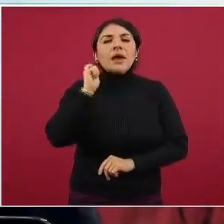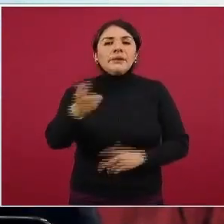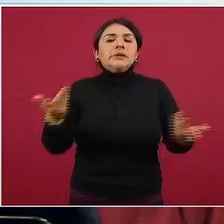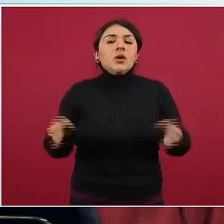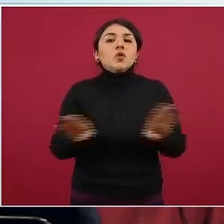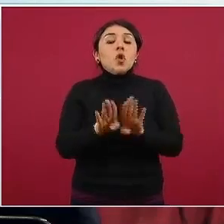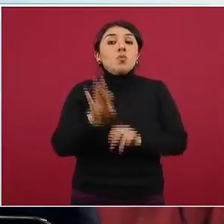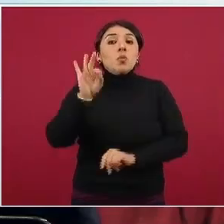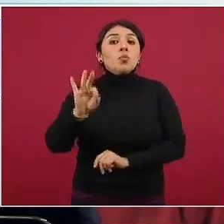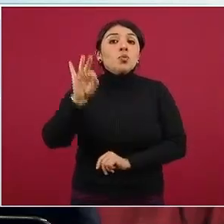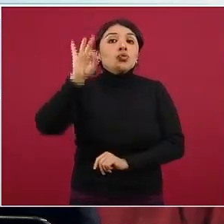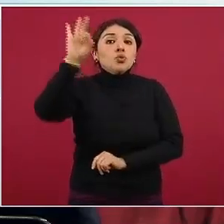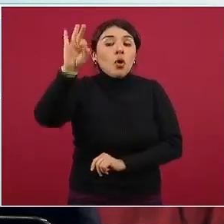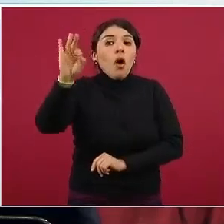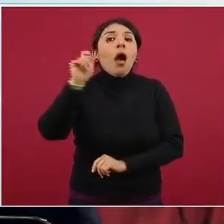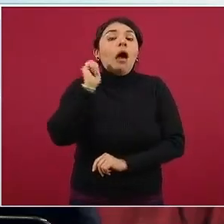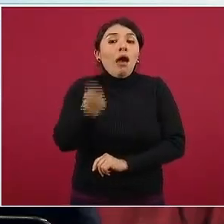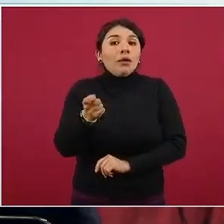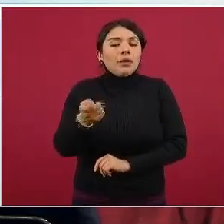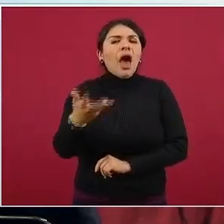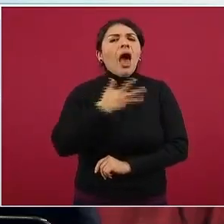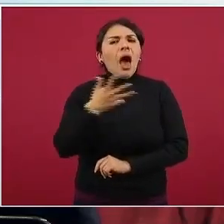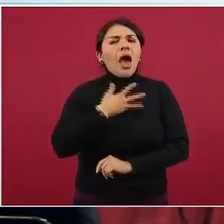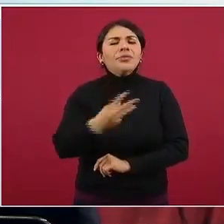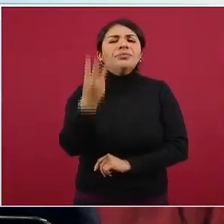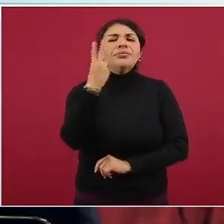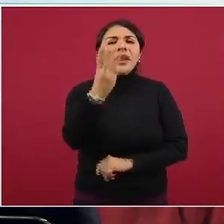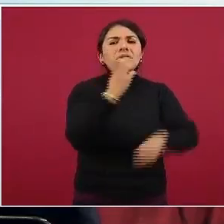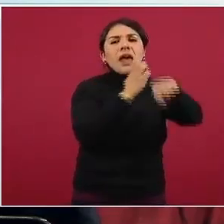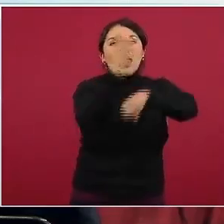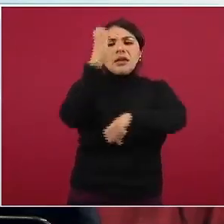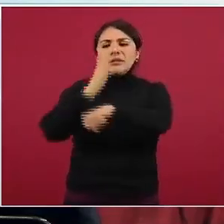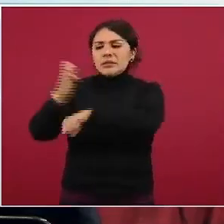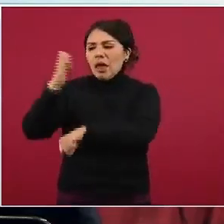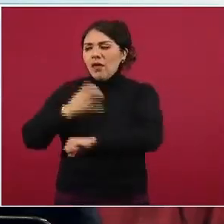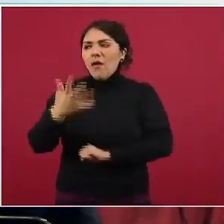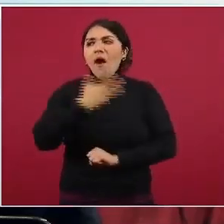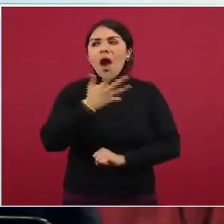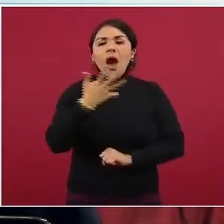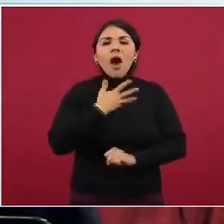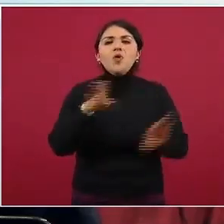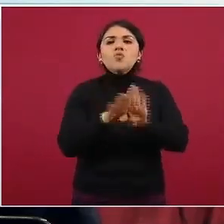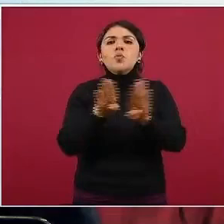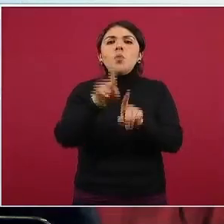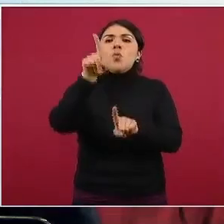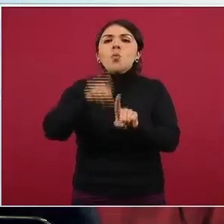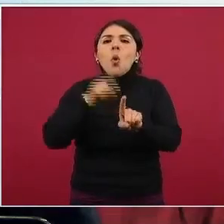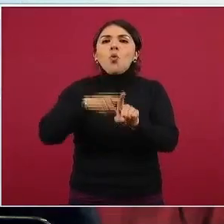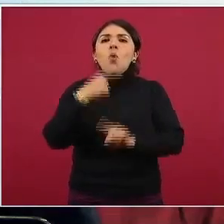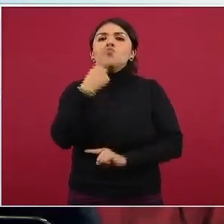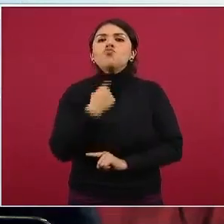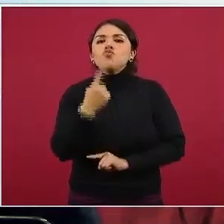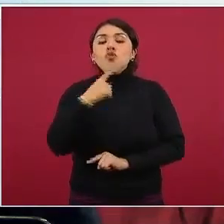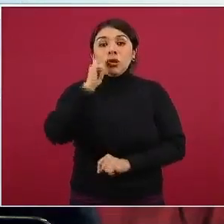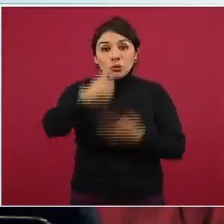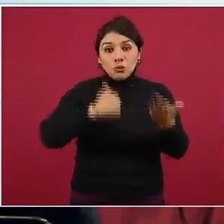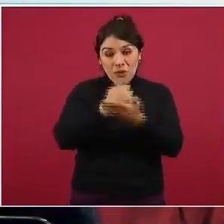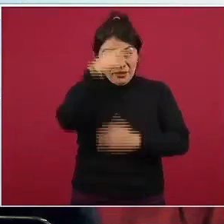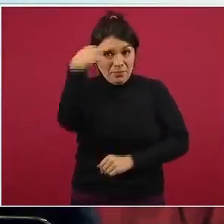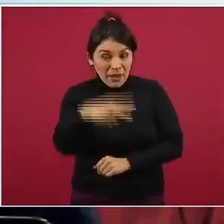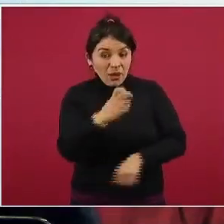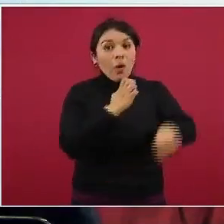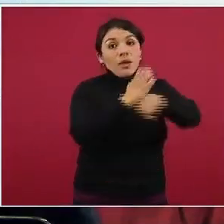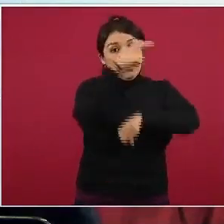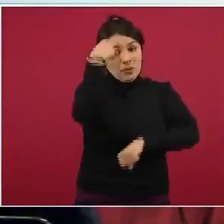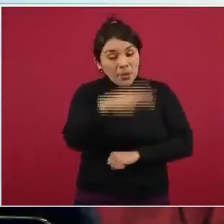por puntaje, había 3 entidades que estaban en color rojo, que eran Ciudad de México, Estado